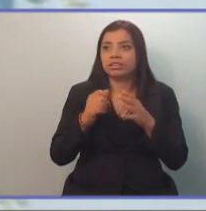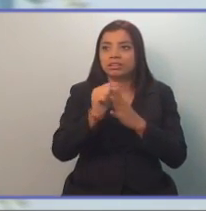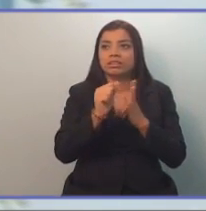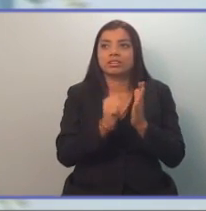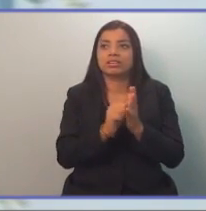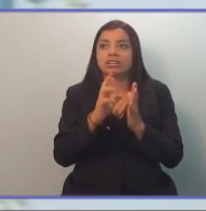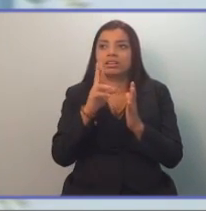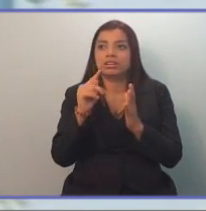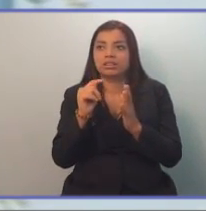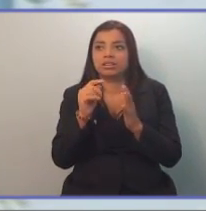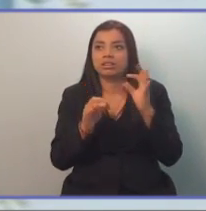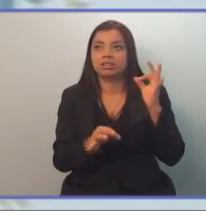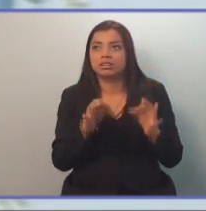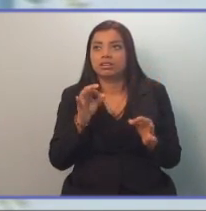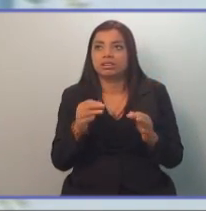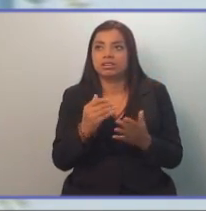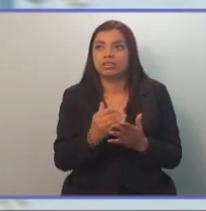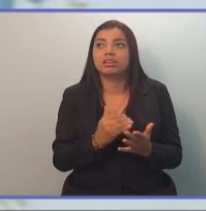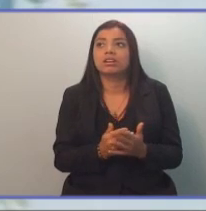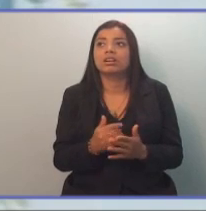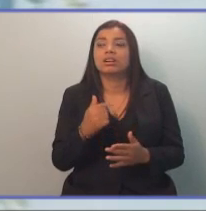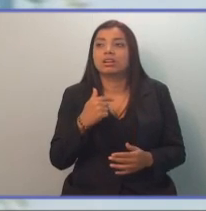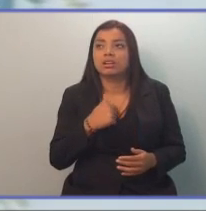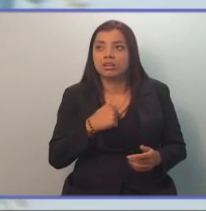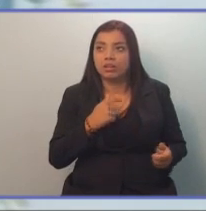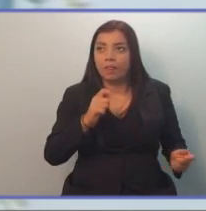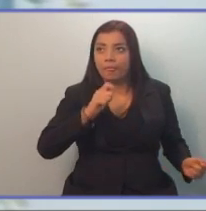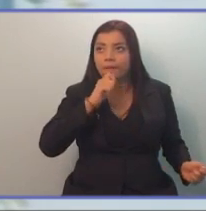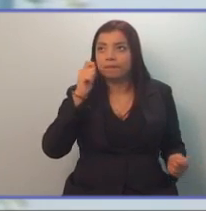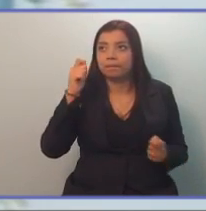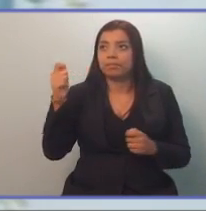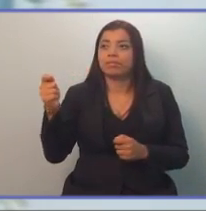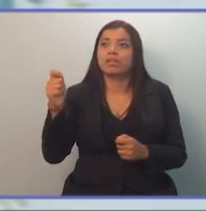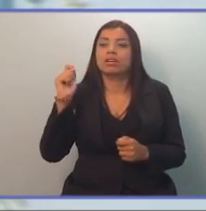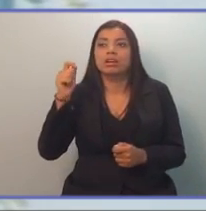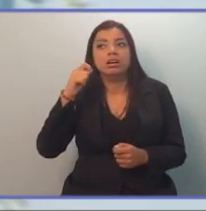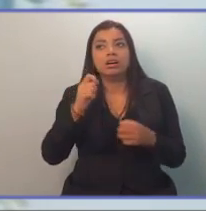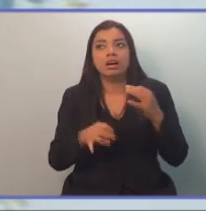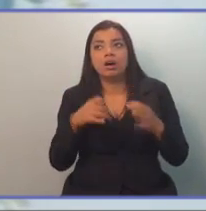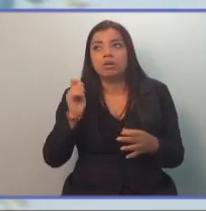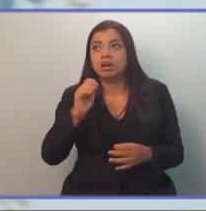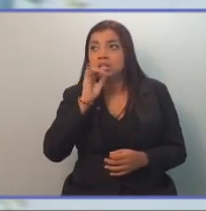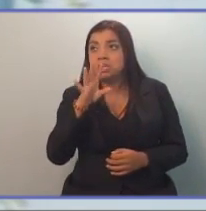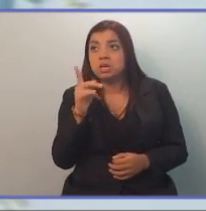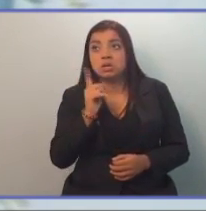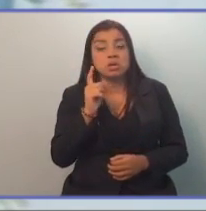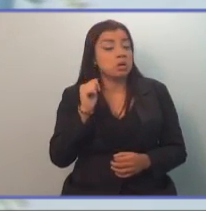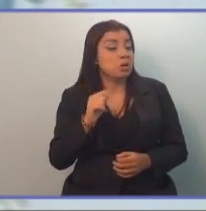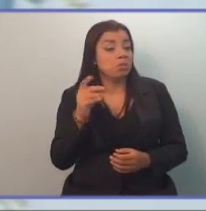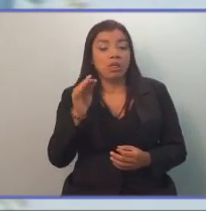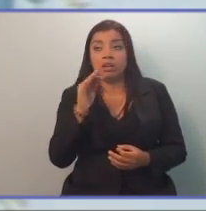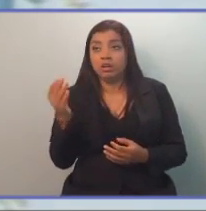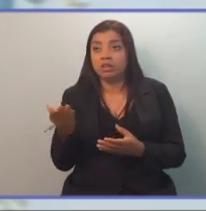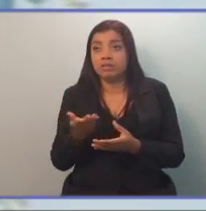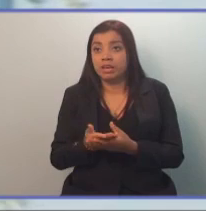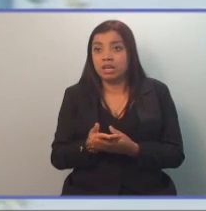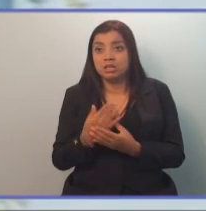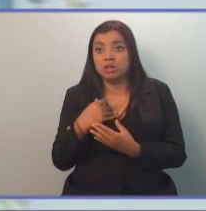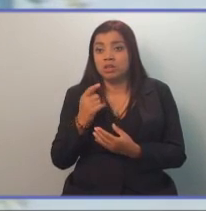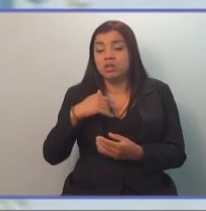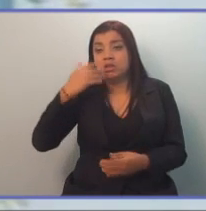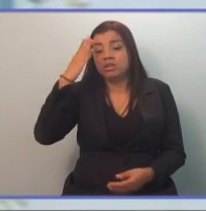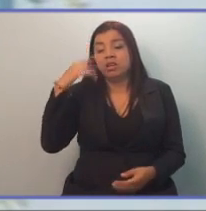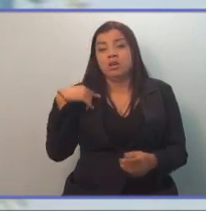particular. Yo envié al notificador, un abogado dijo, yo no puedo recibir la notificación porque yo no conozco